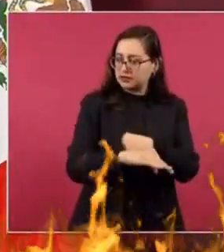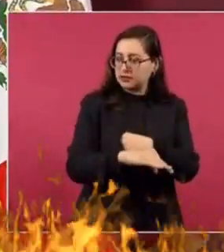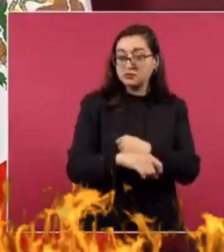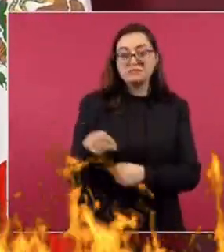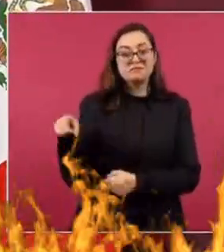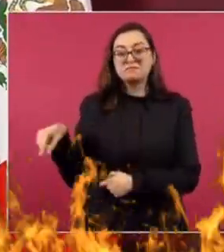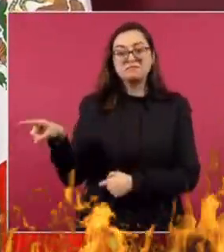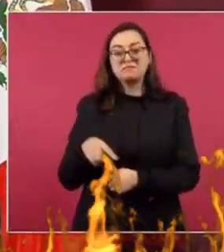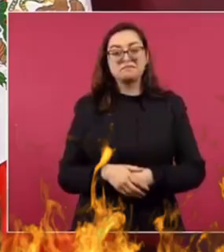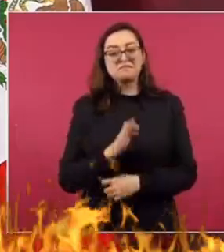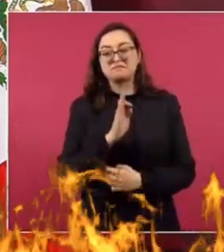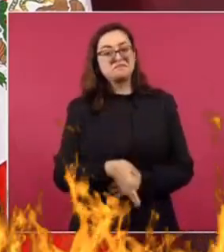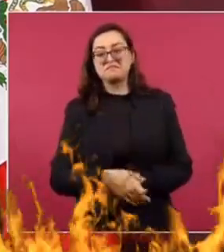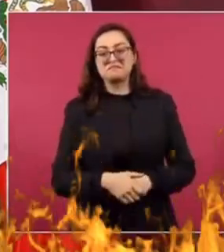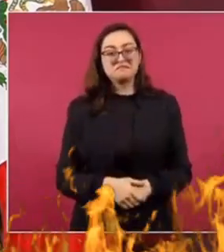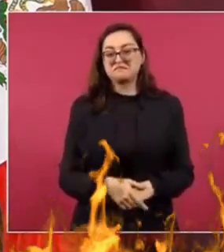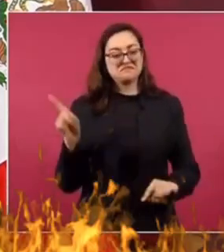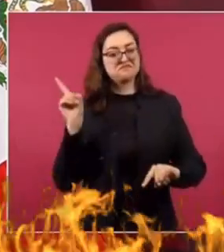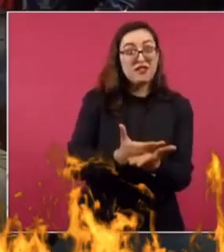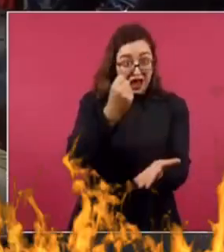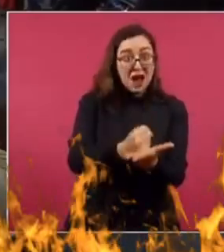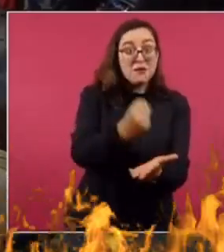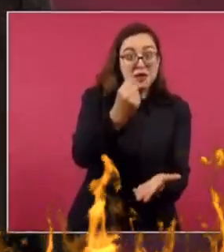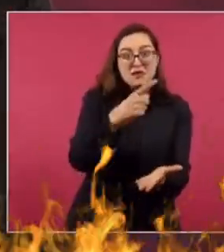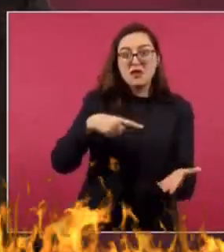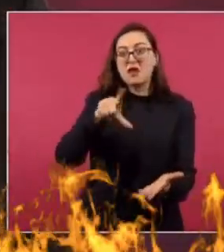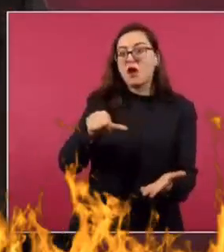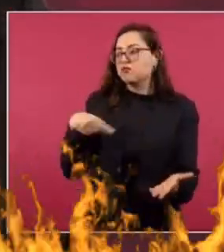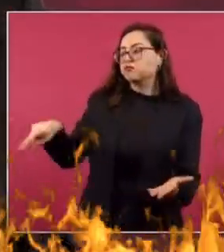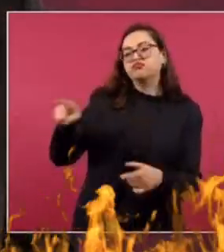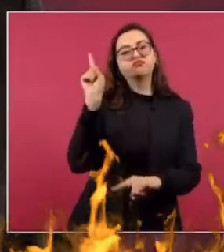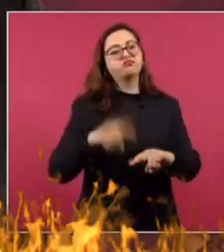detención preventiva. Me echaron para